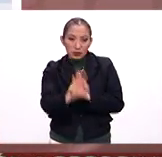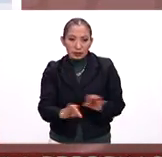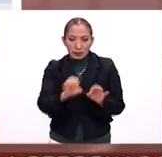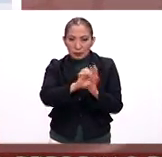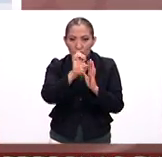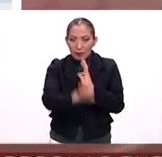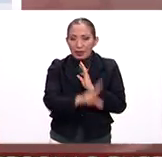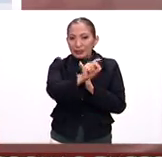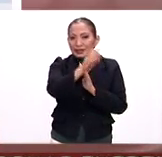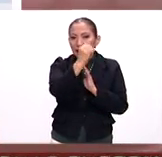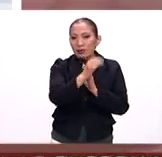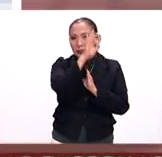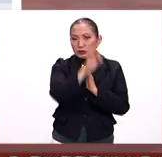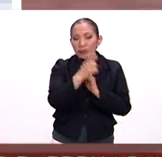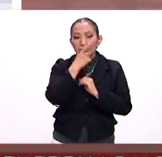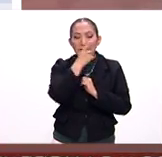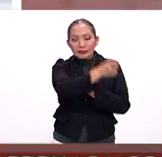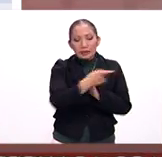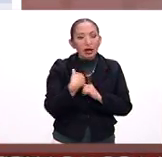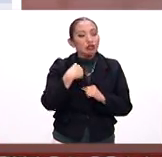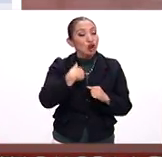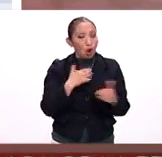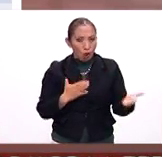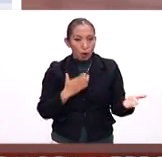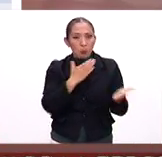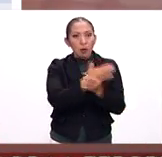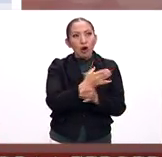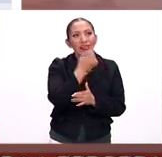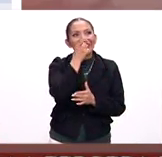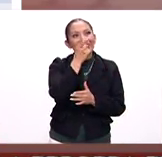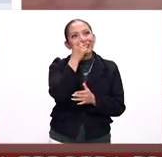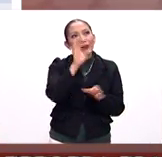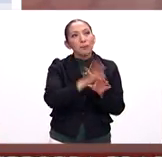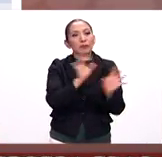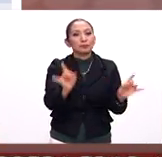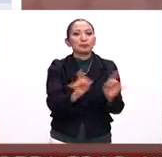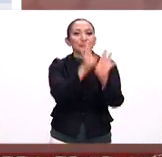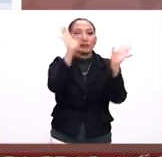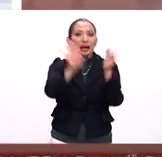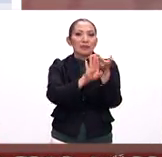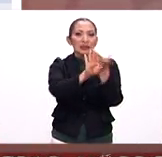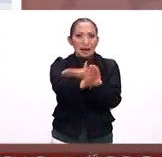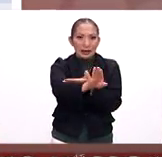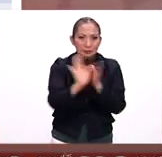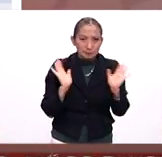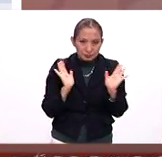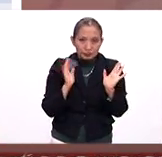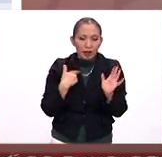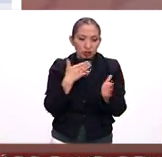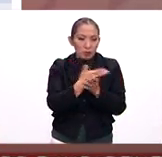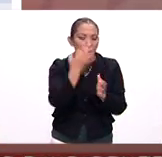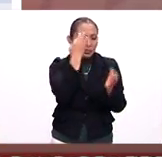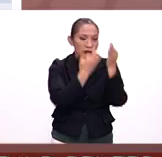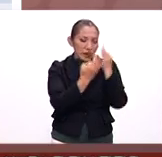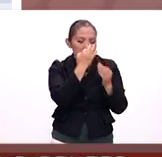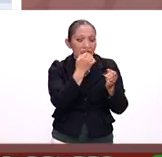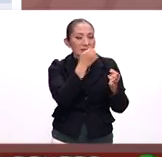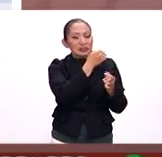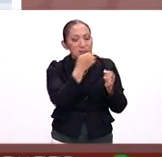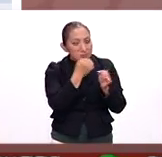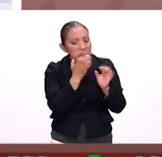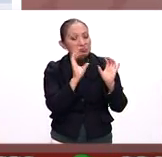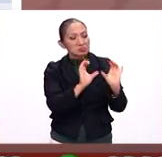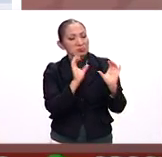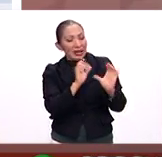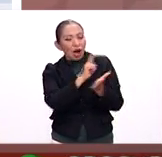Por ejemplo, el 39% nos dicen, yo acudo al dentista por una cuestión de prevención, es decir, voy por mi tratamiento o